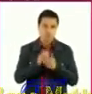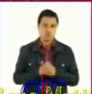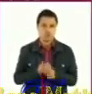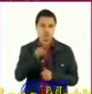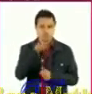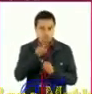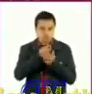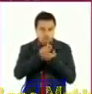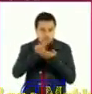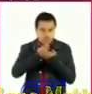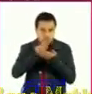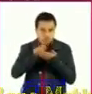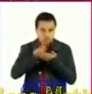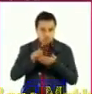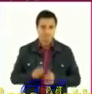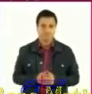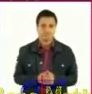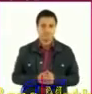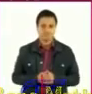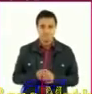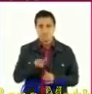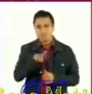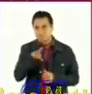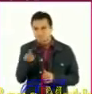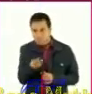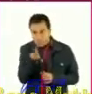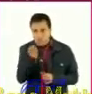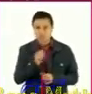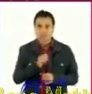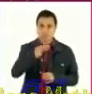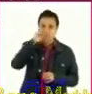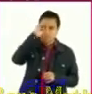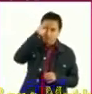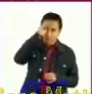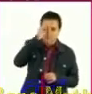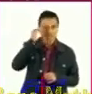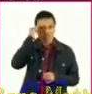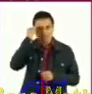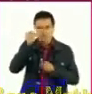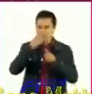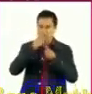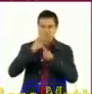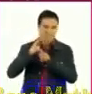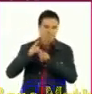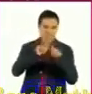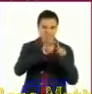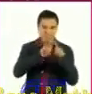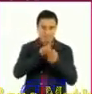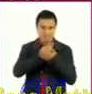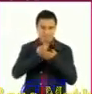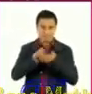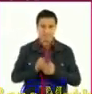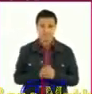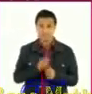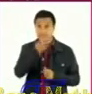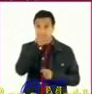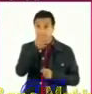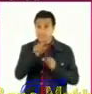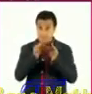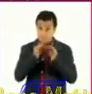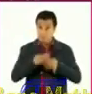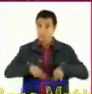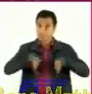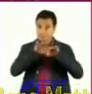continuar anotando las ideas principales, preguntas y reflexiones que surjan a partir del tema. Además, sería importante que